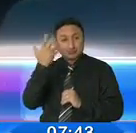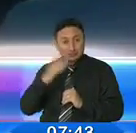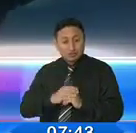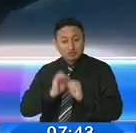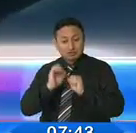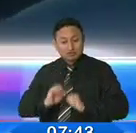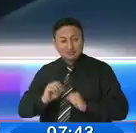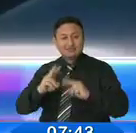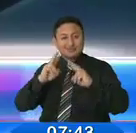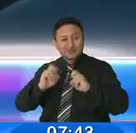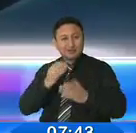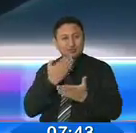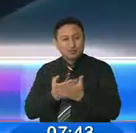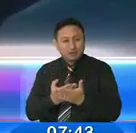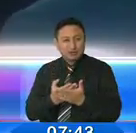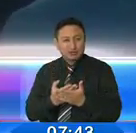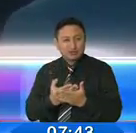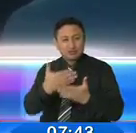de experticias